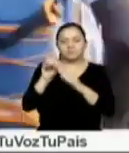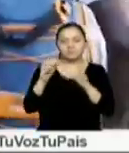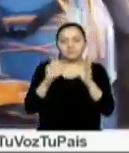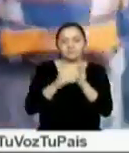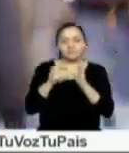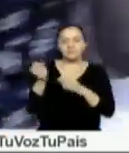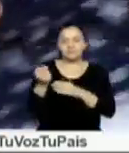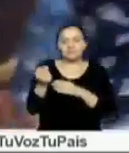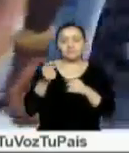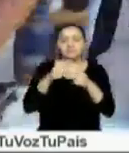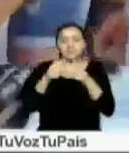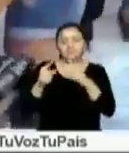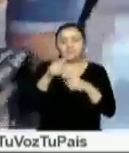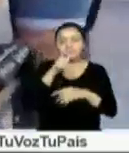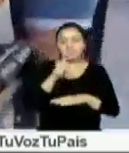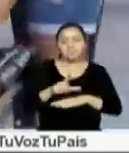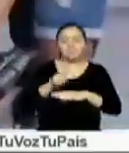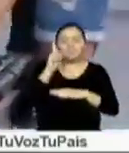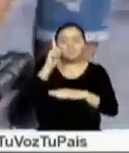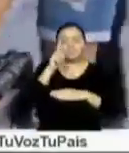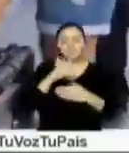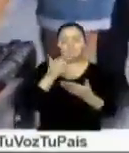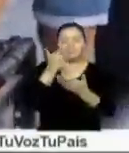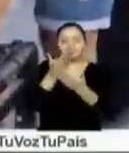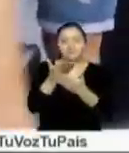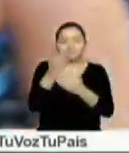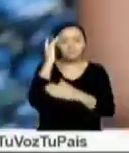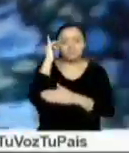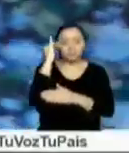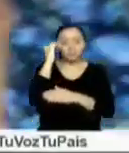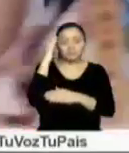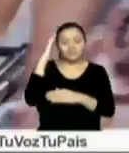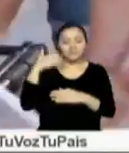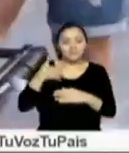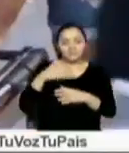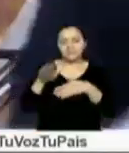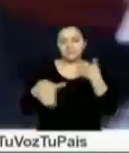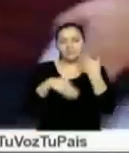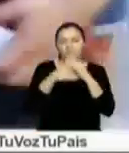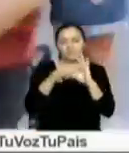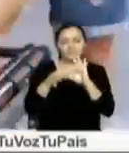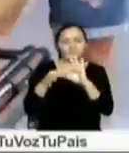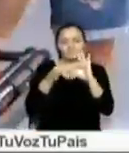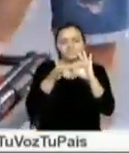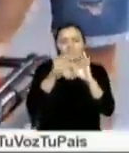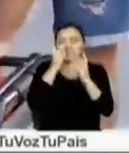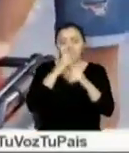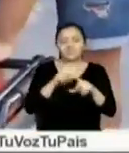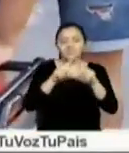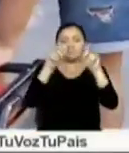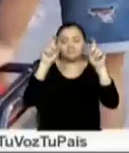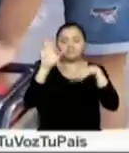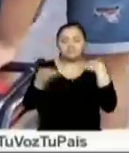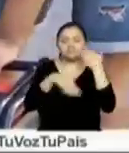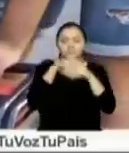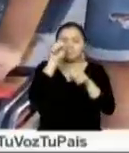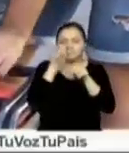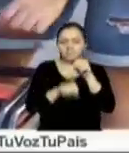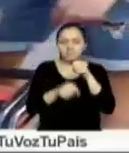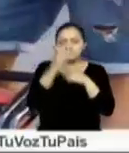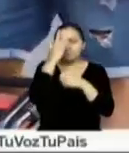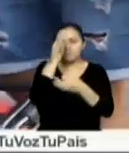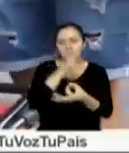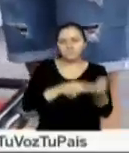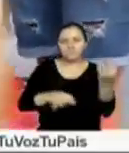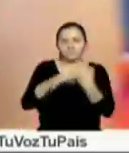pesos la dirigencia empresarial e industrial de Argentina afirma que hay una suerte de colonización las empresas son destruidas porque que la